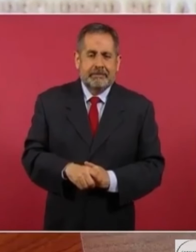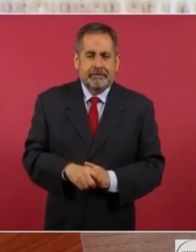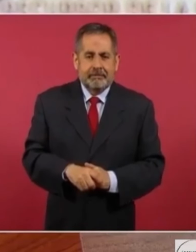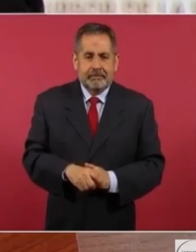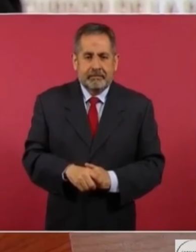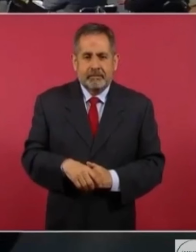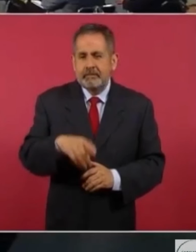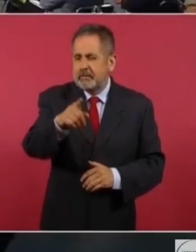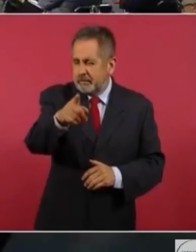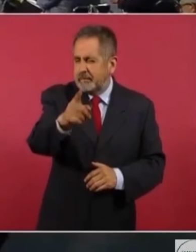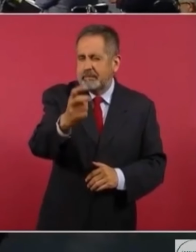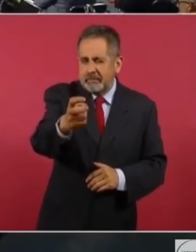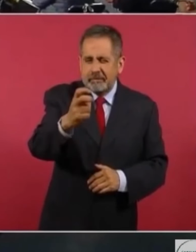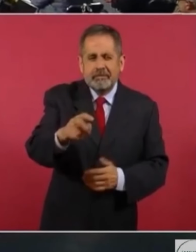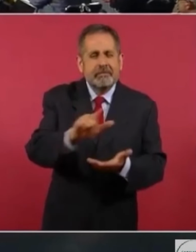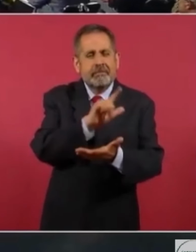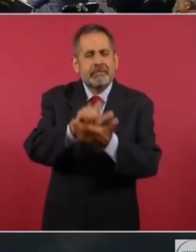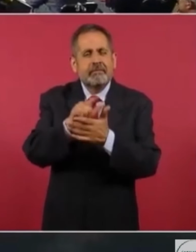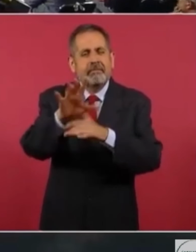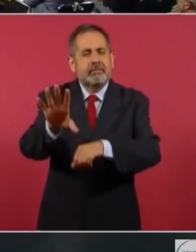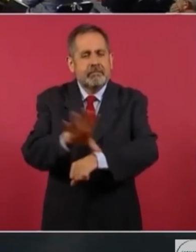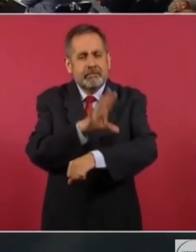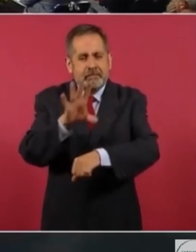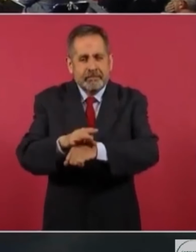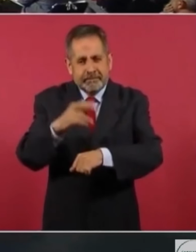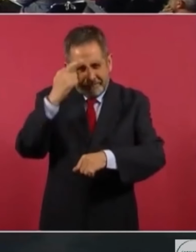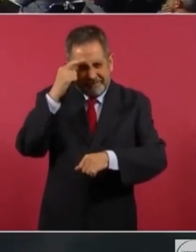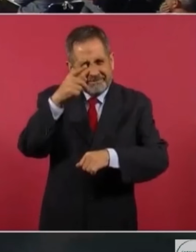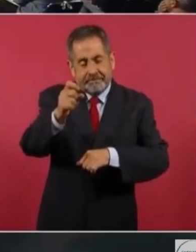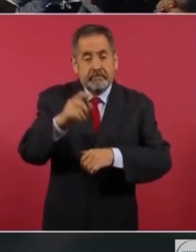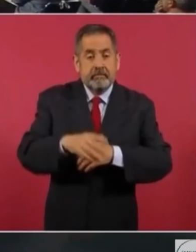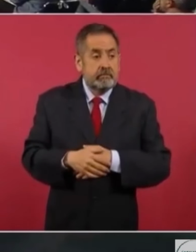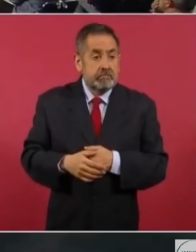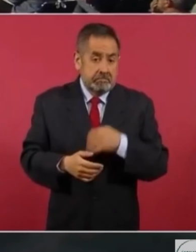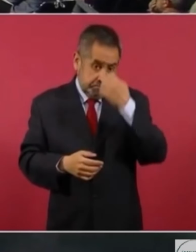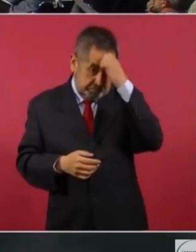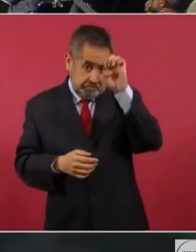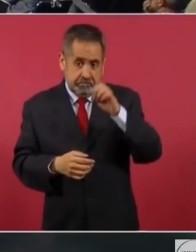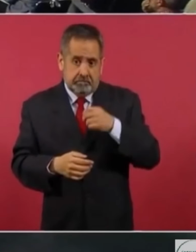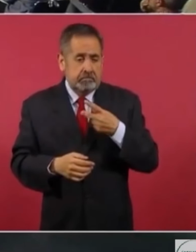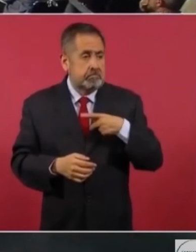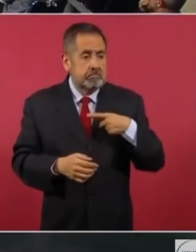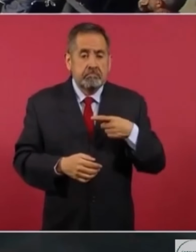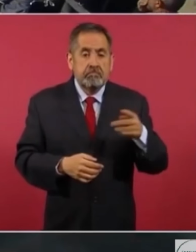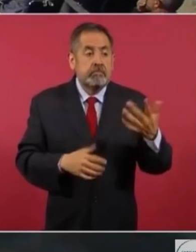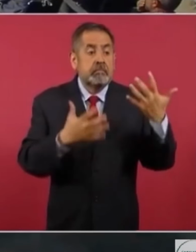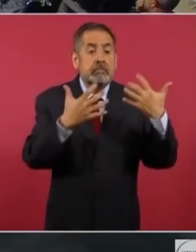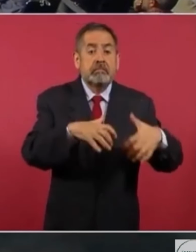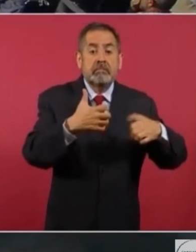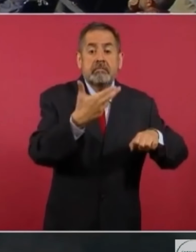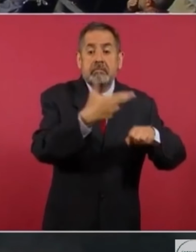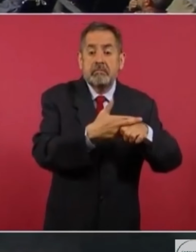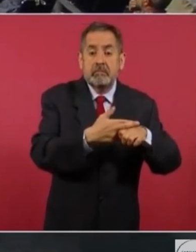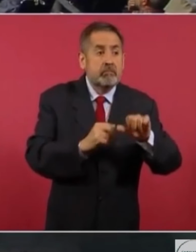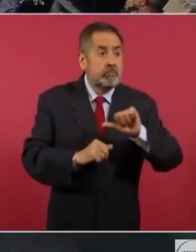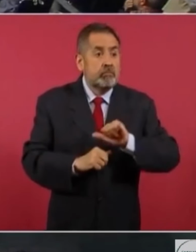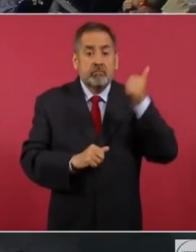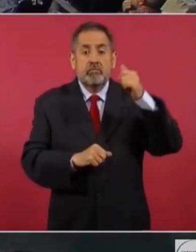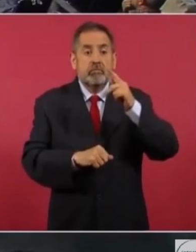Ah, la eléctrica, ¿sí? La reforma eléctrica. Y se descubrió que era de una empresa